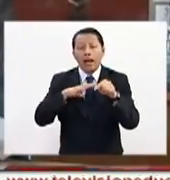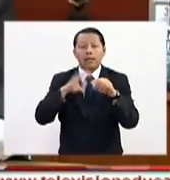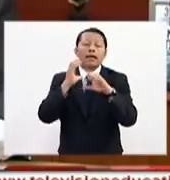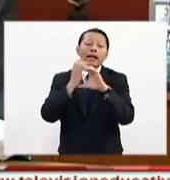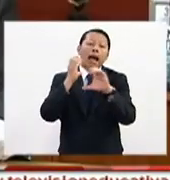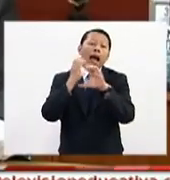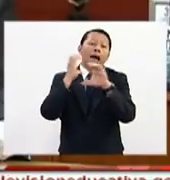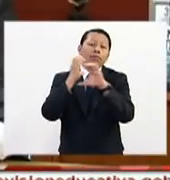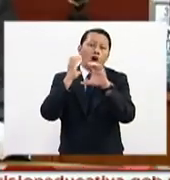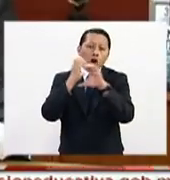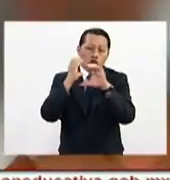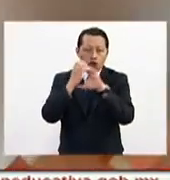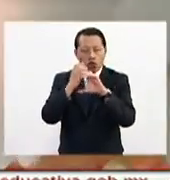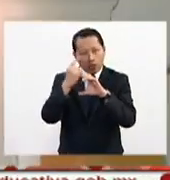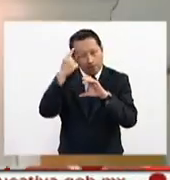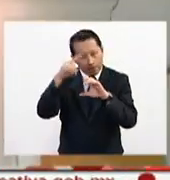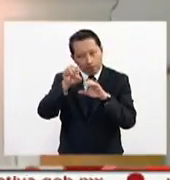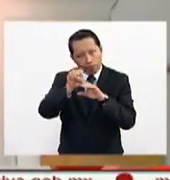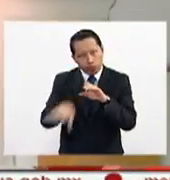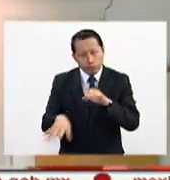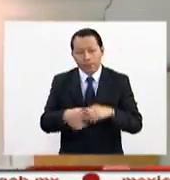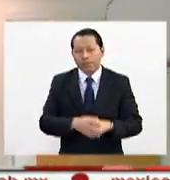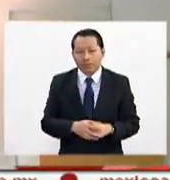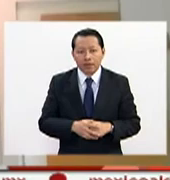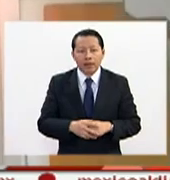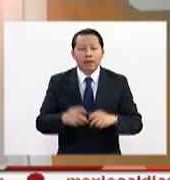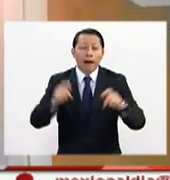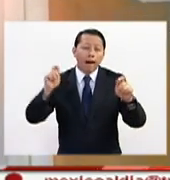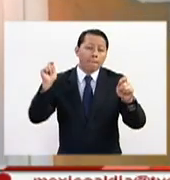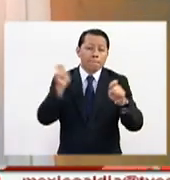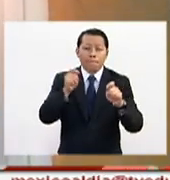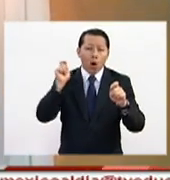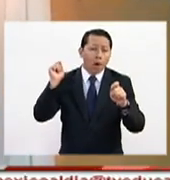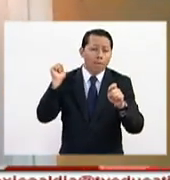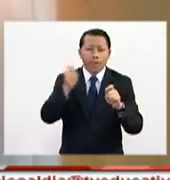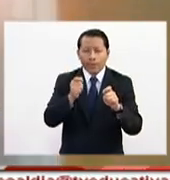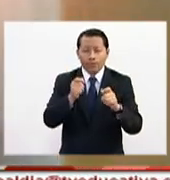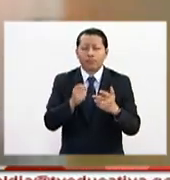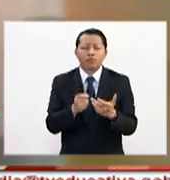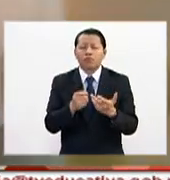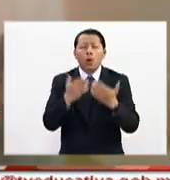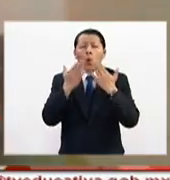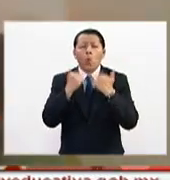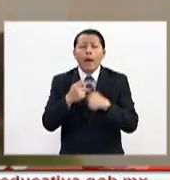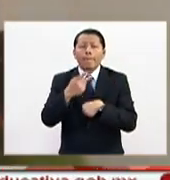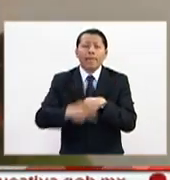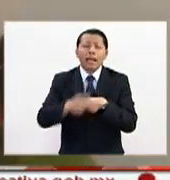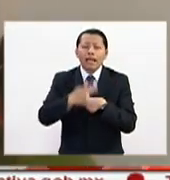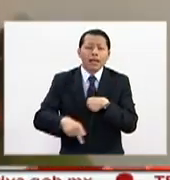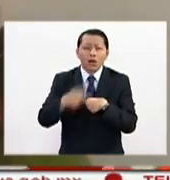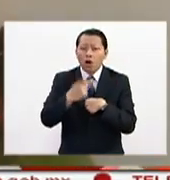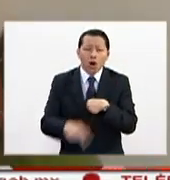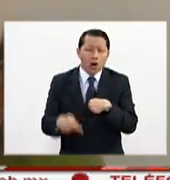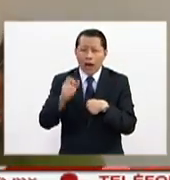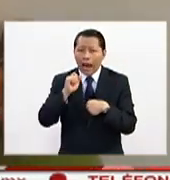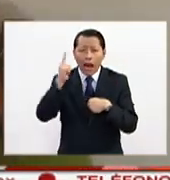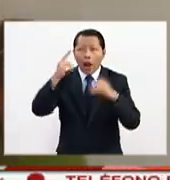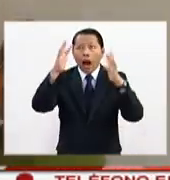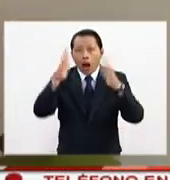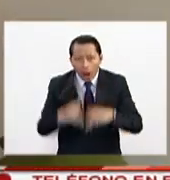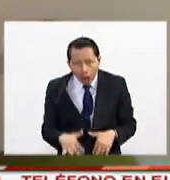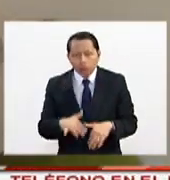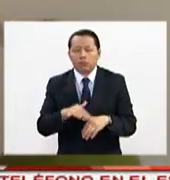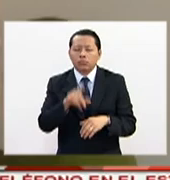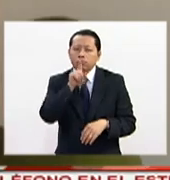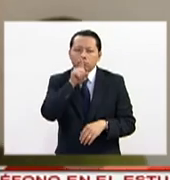recibe todo ese material. La demolición manual no genera riesgo de caídas por la vibración de maquinaria pesada y tampoco